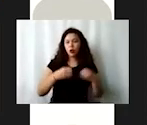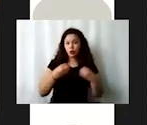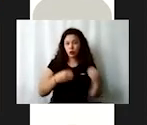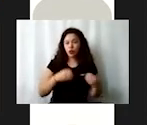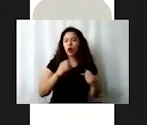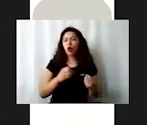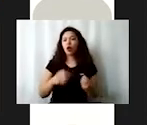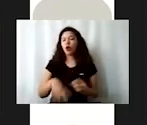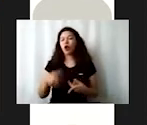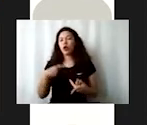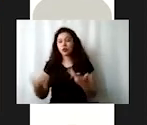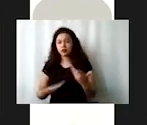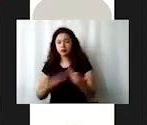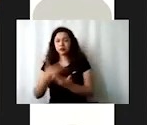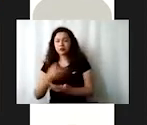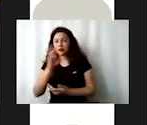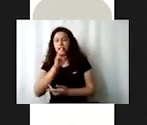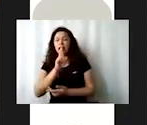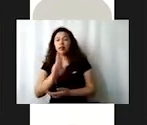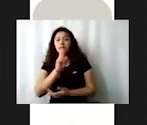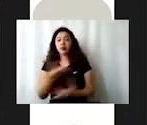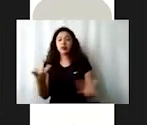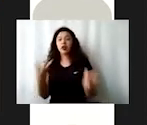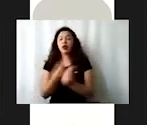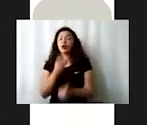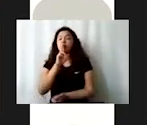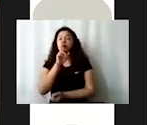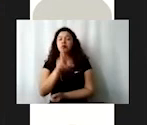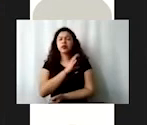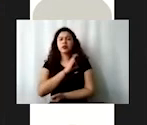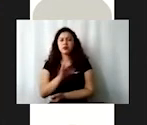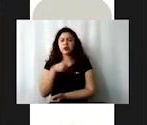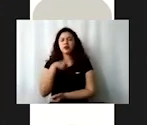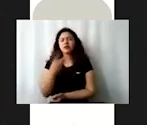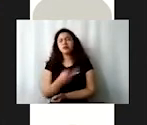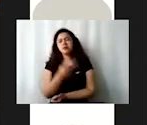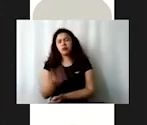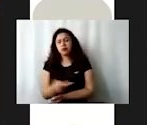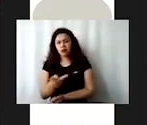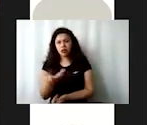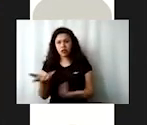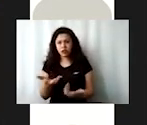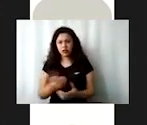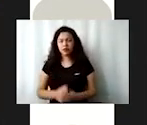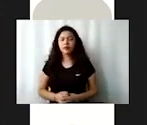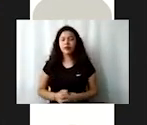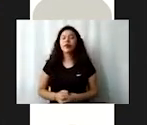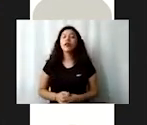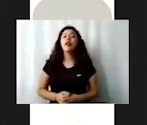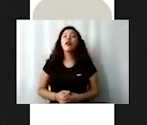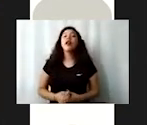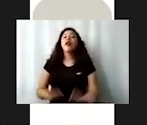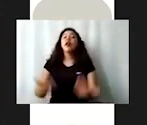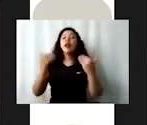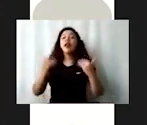conjunto pueden estar respondiendo estas preguntas que tú estés planteando. Luego, el cuestionario